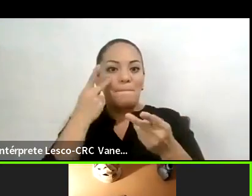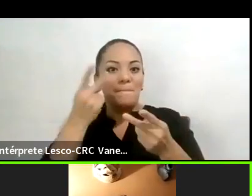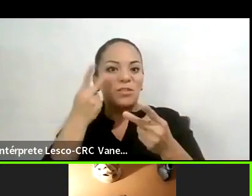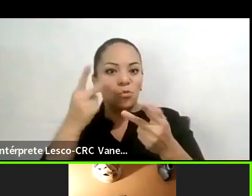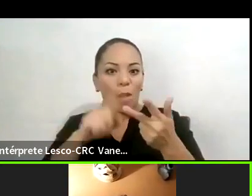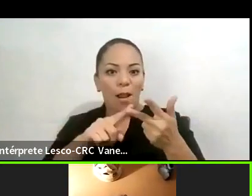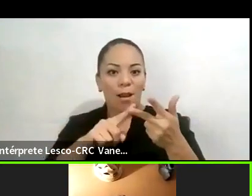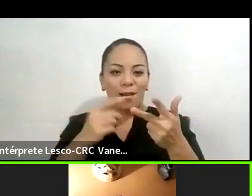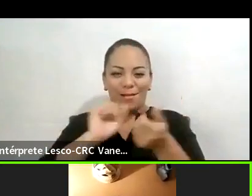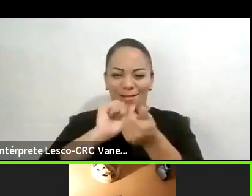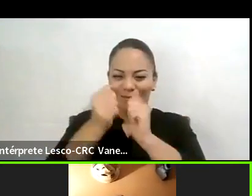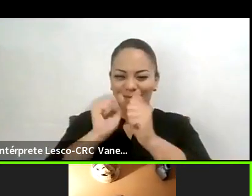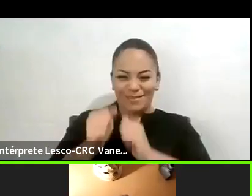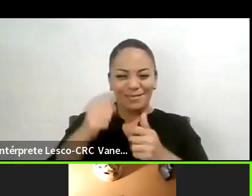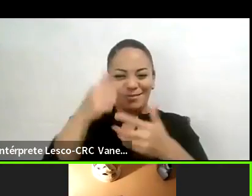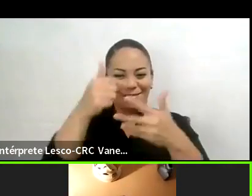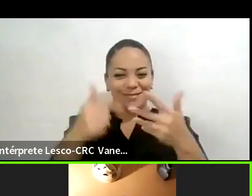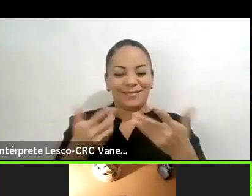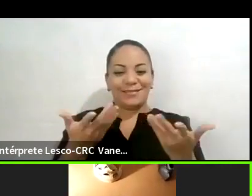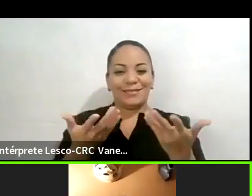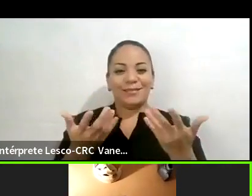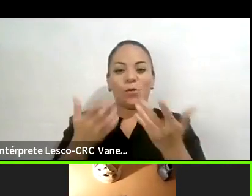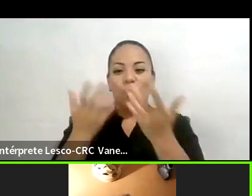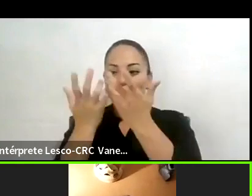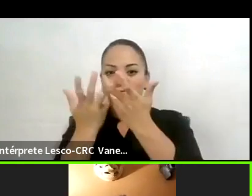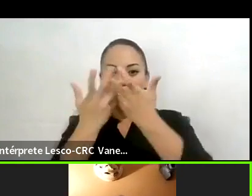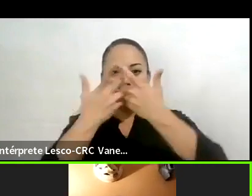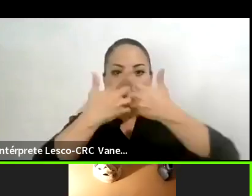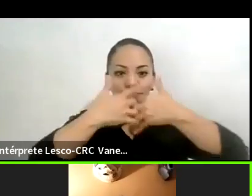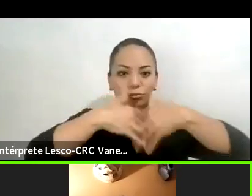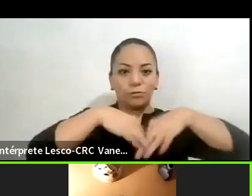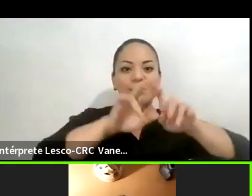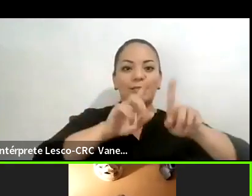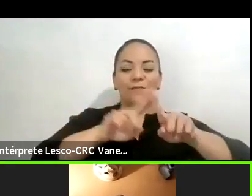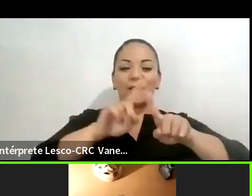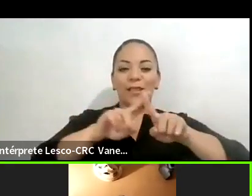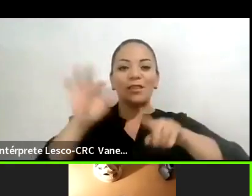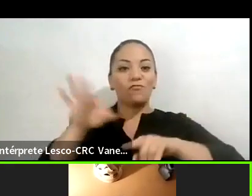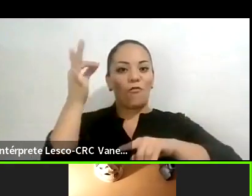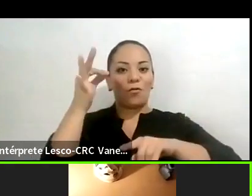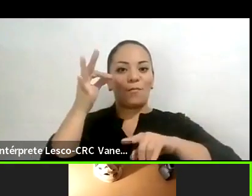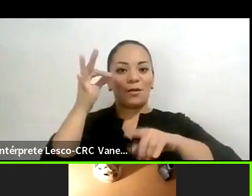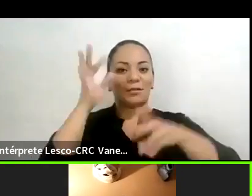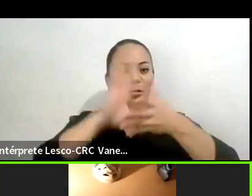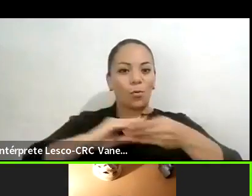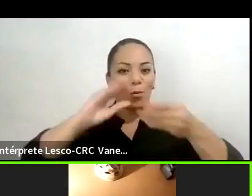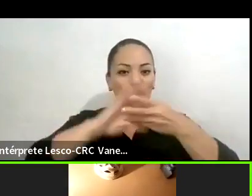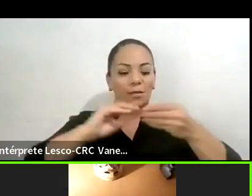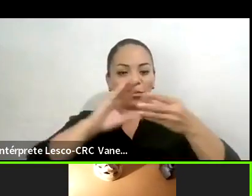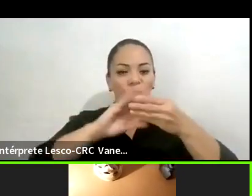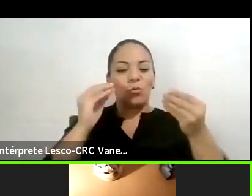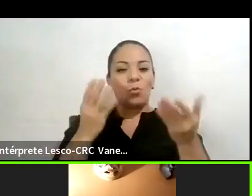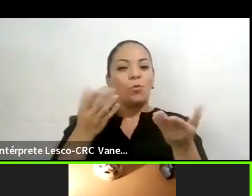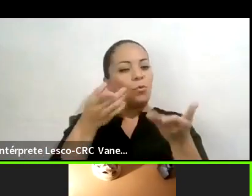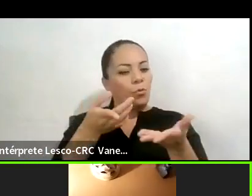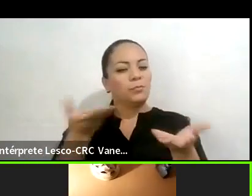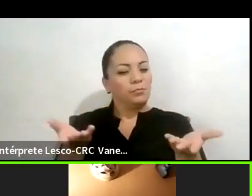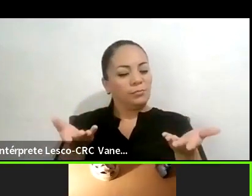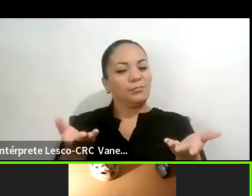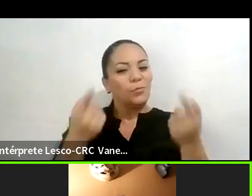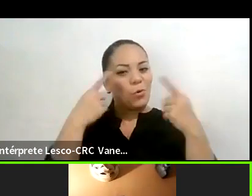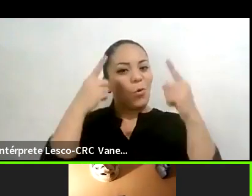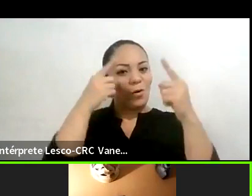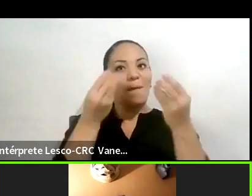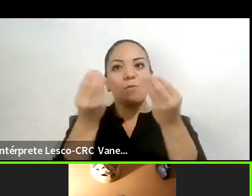y esa articulación de medios, de narrativas, hace que podamos llegar a muchas